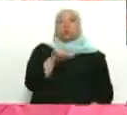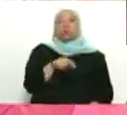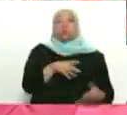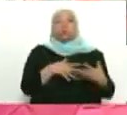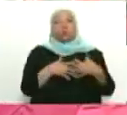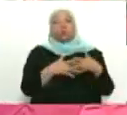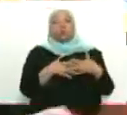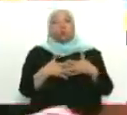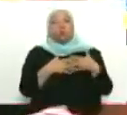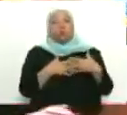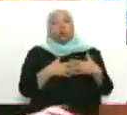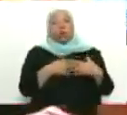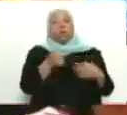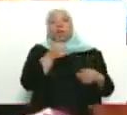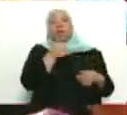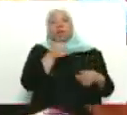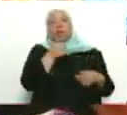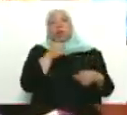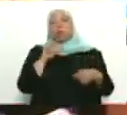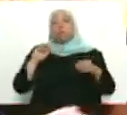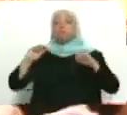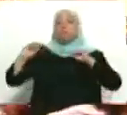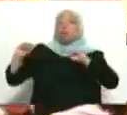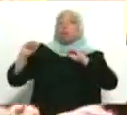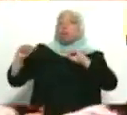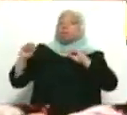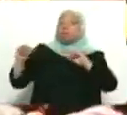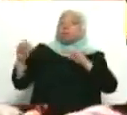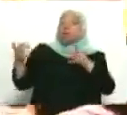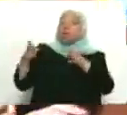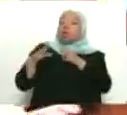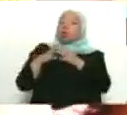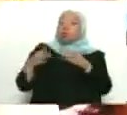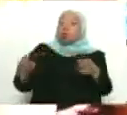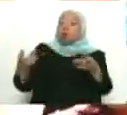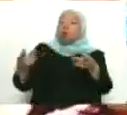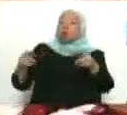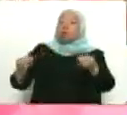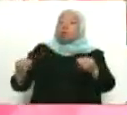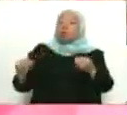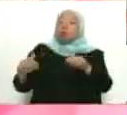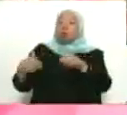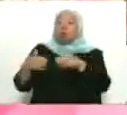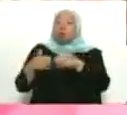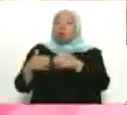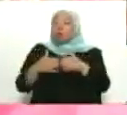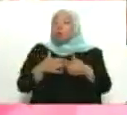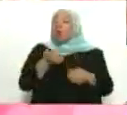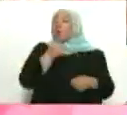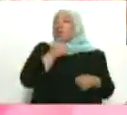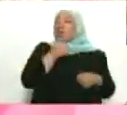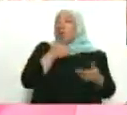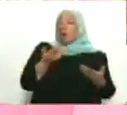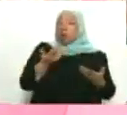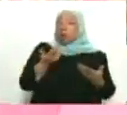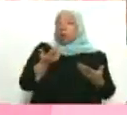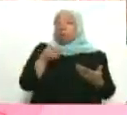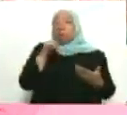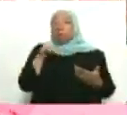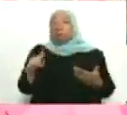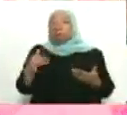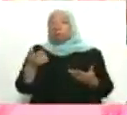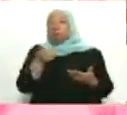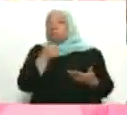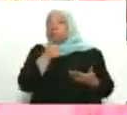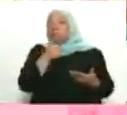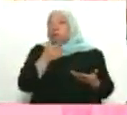pedido esas sanciones, ese bloqueo, esas persecuciones? ¿Quiénes han pedido las amenazas contra el país?